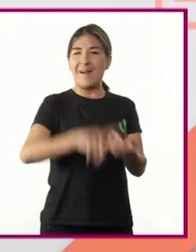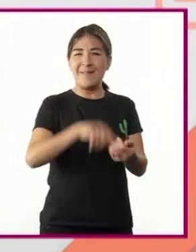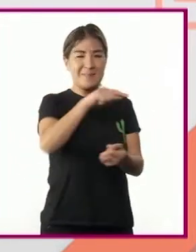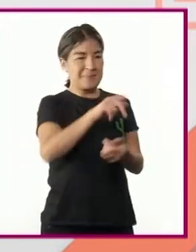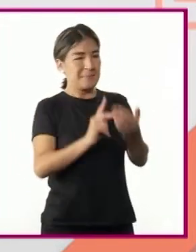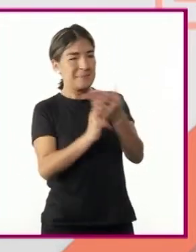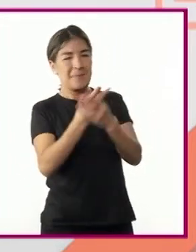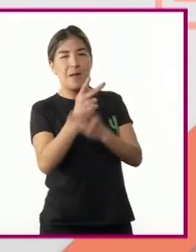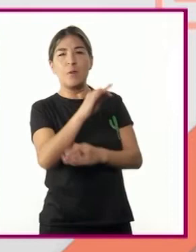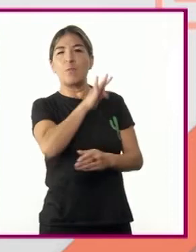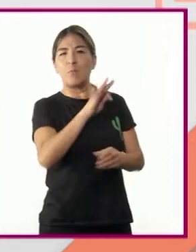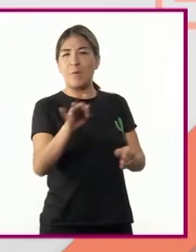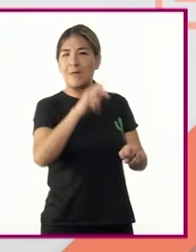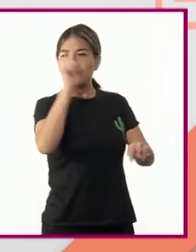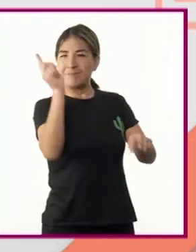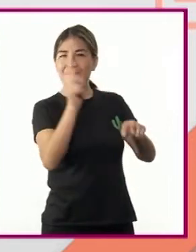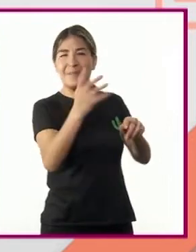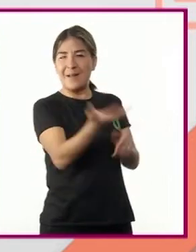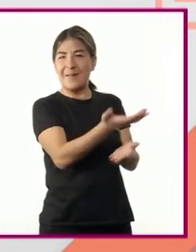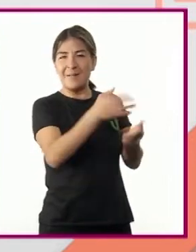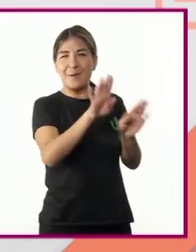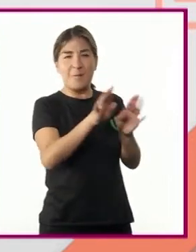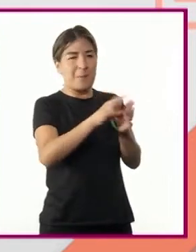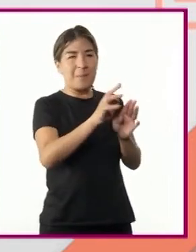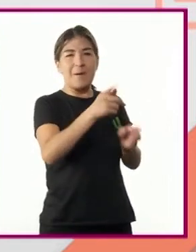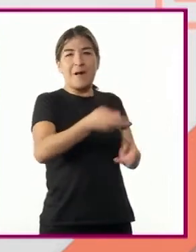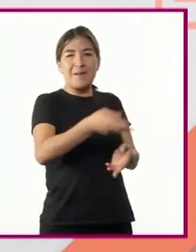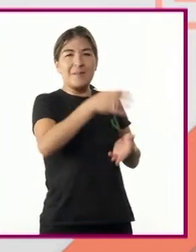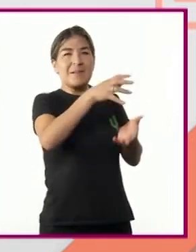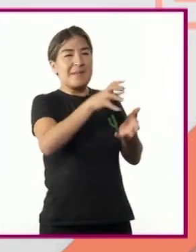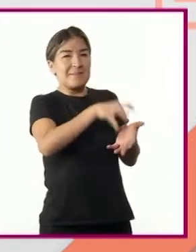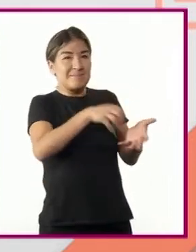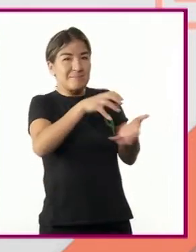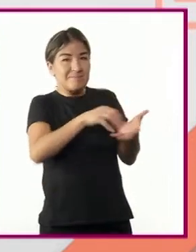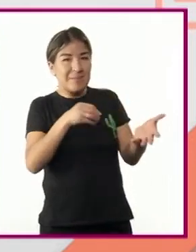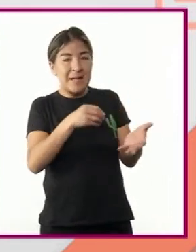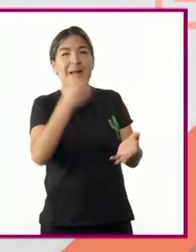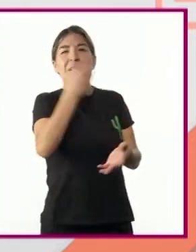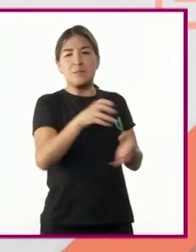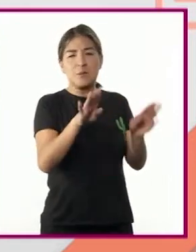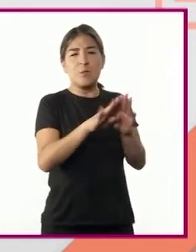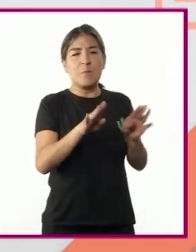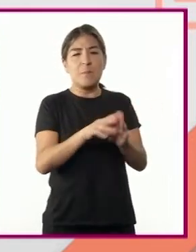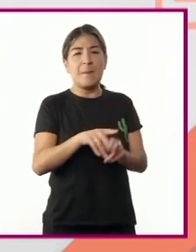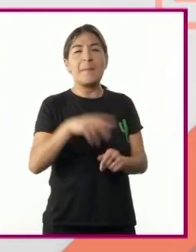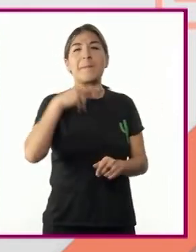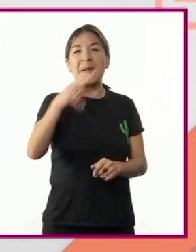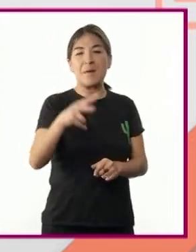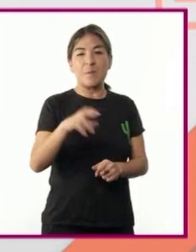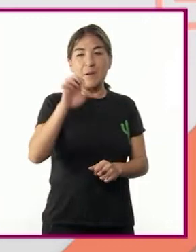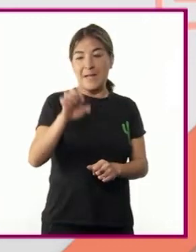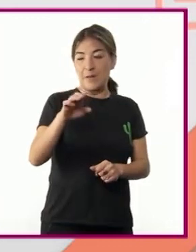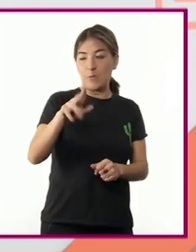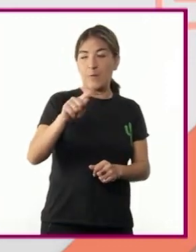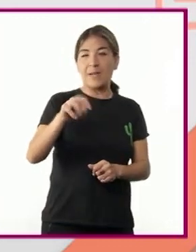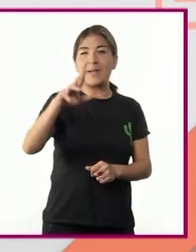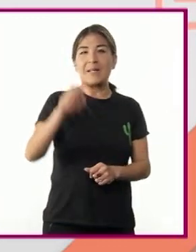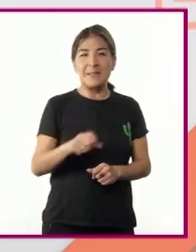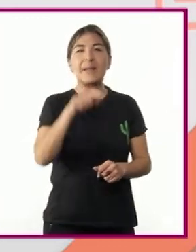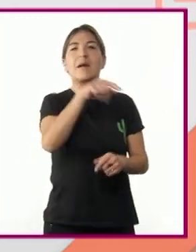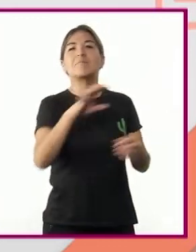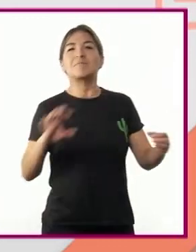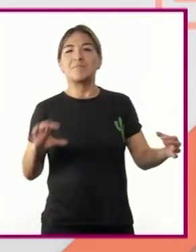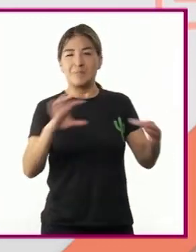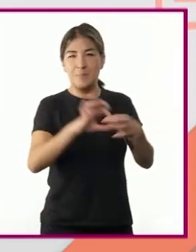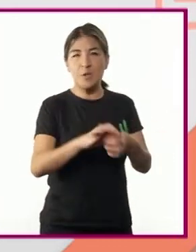plantas puede extraerse. El verbo encuentre está en presente de subjuntivo, mientras